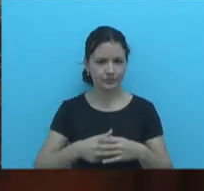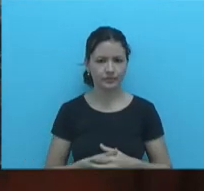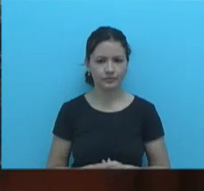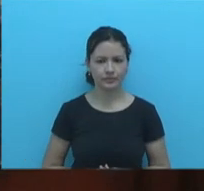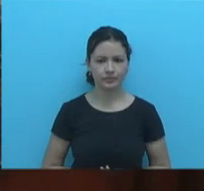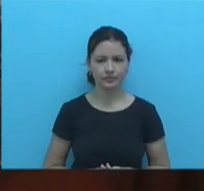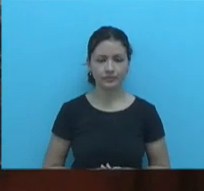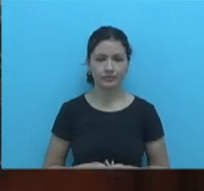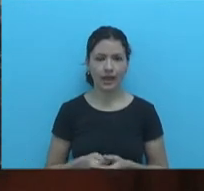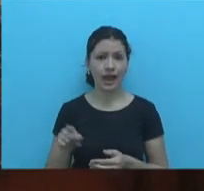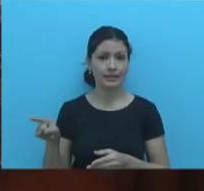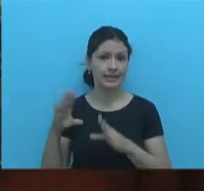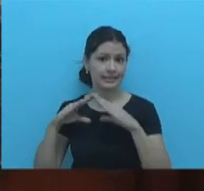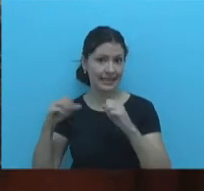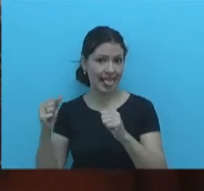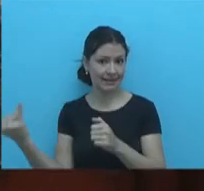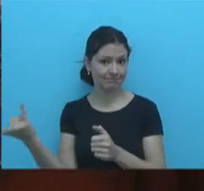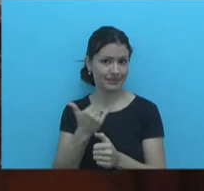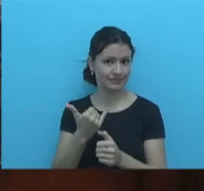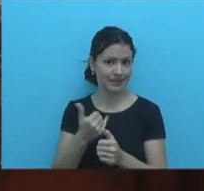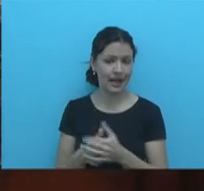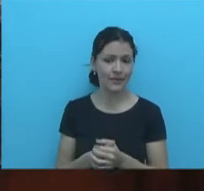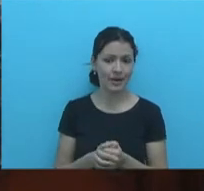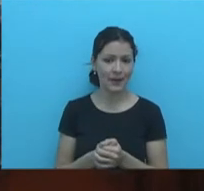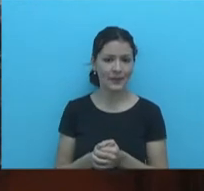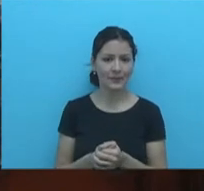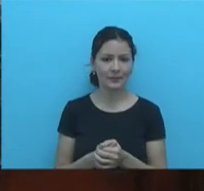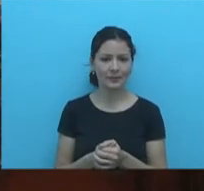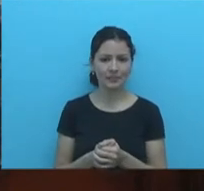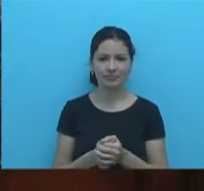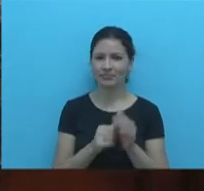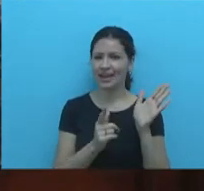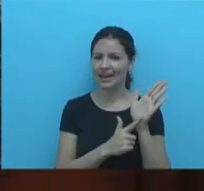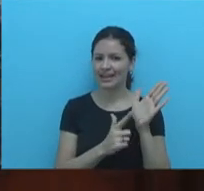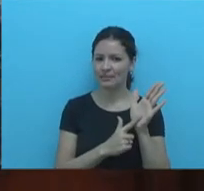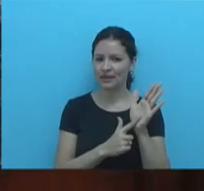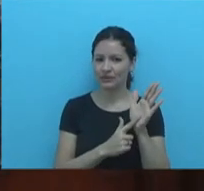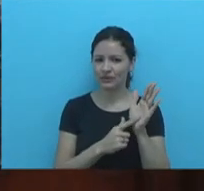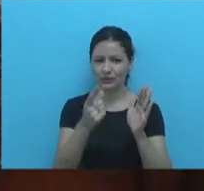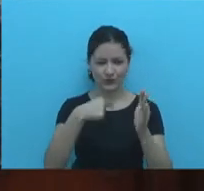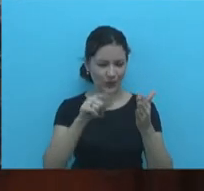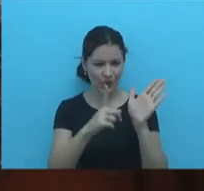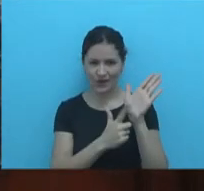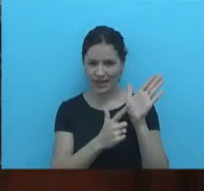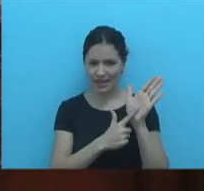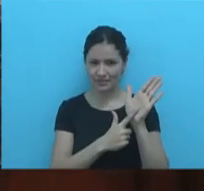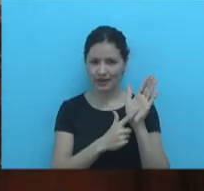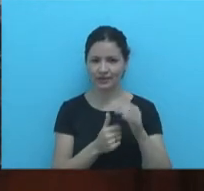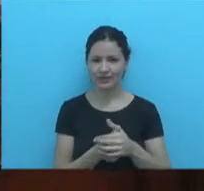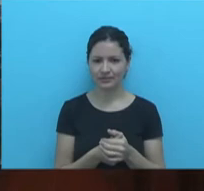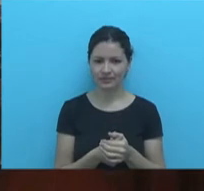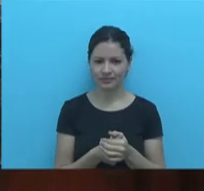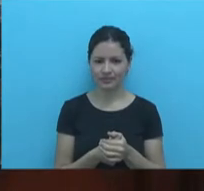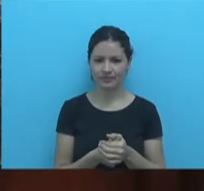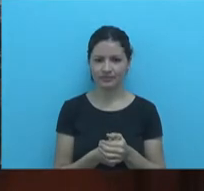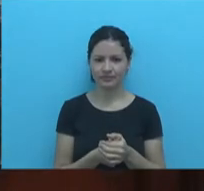La secretaria me daba recién, no me hacía una observación sobre el reglamento, porque nosotros tenemos un reglamento, no sé si vos le habías